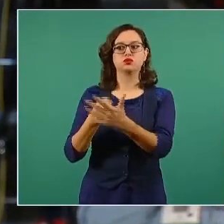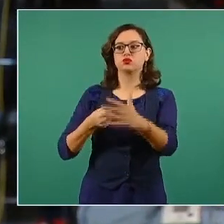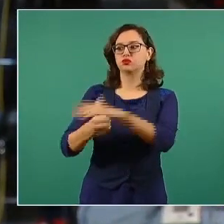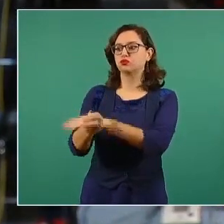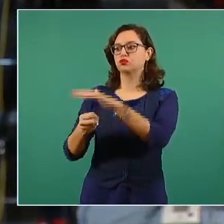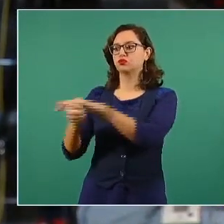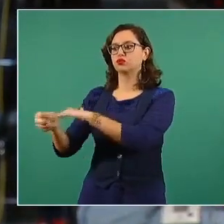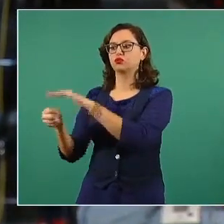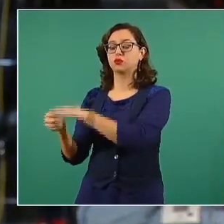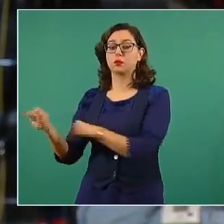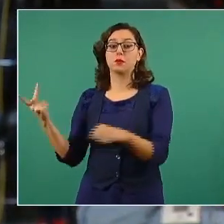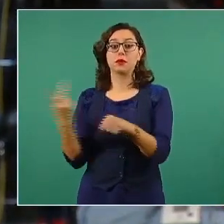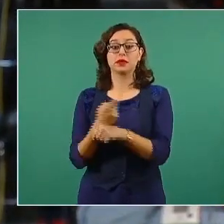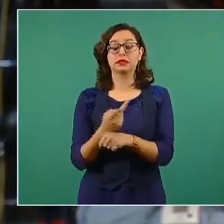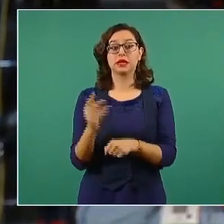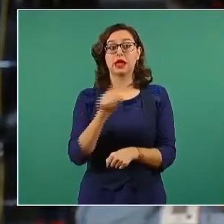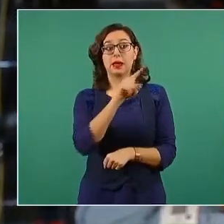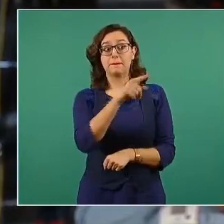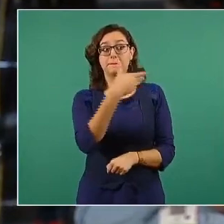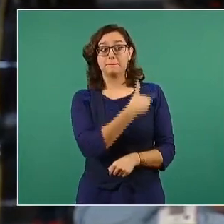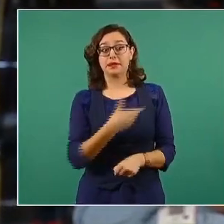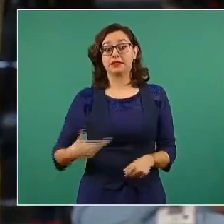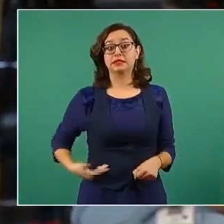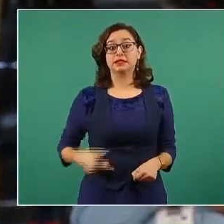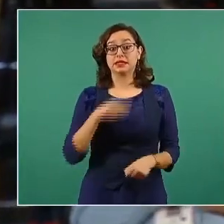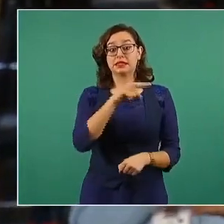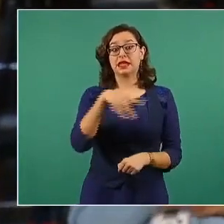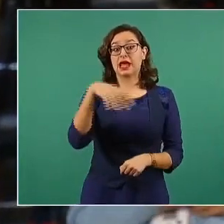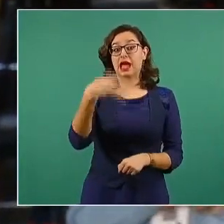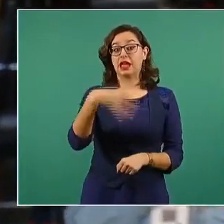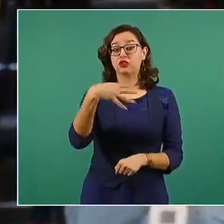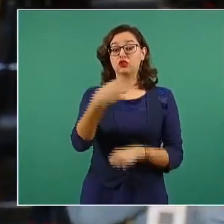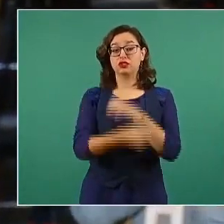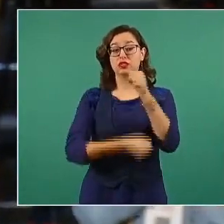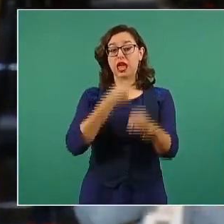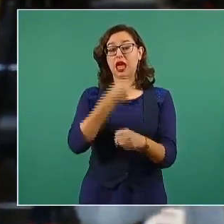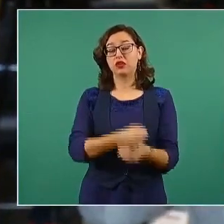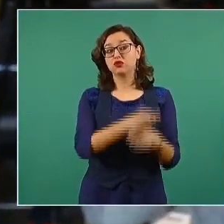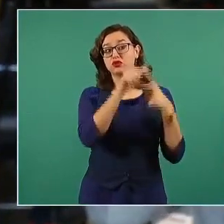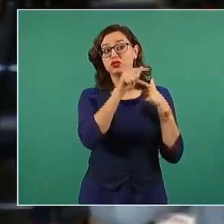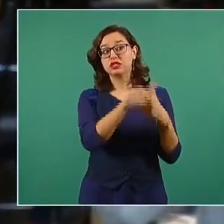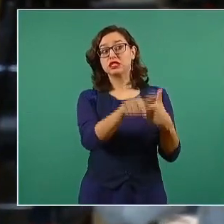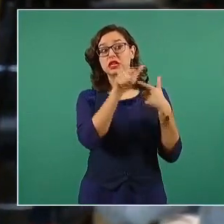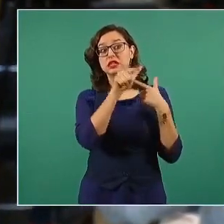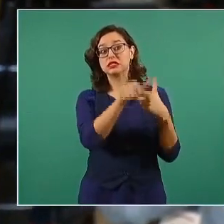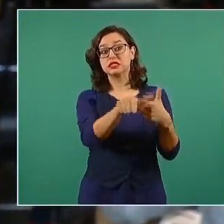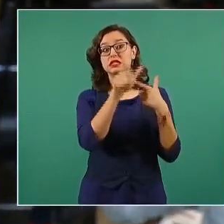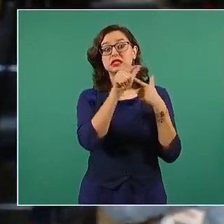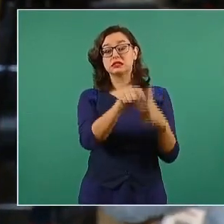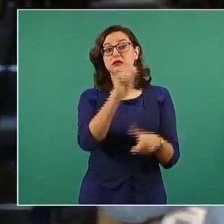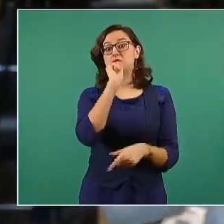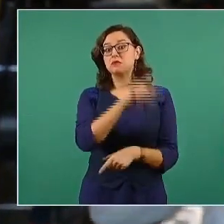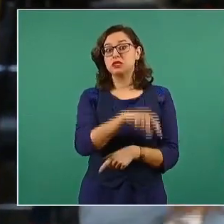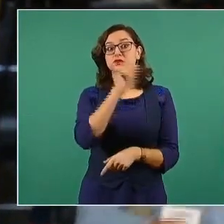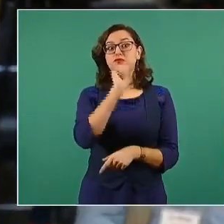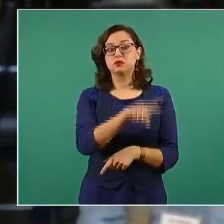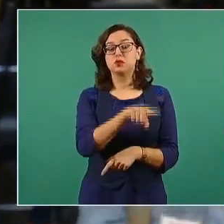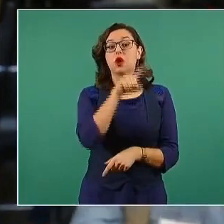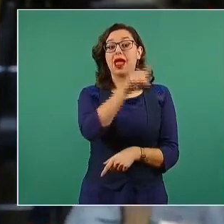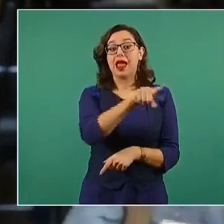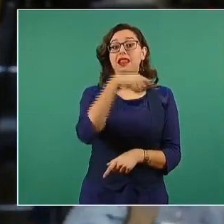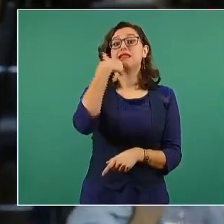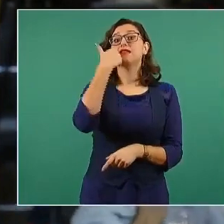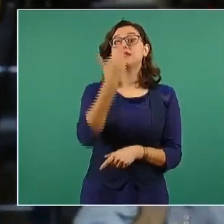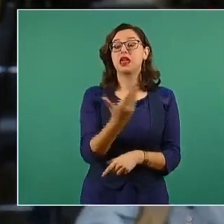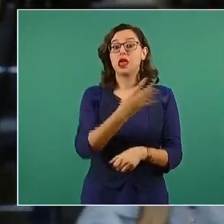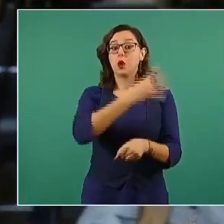lleva 14 años consecutivos en el poder, busque un cuarto mandato. Si bien uno de los principios torales